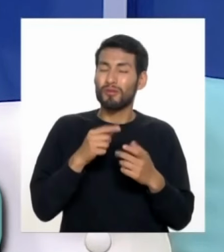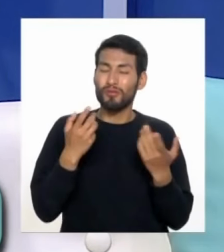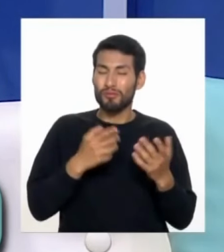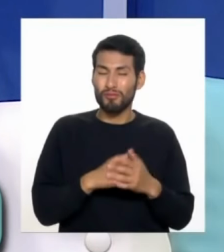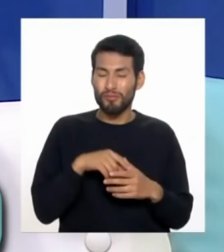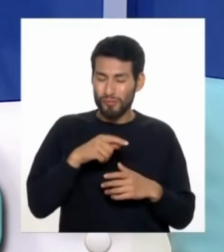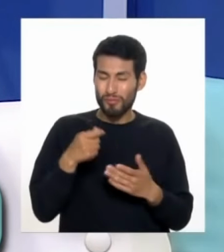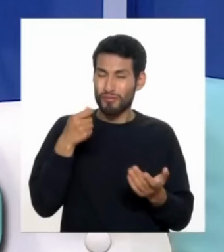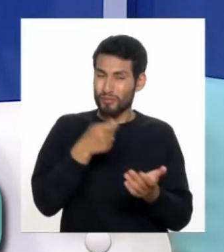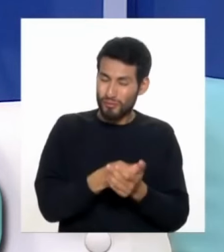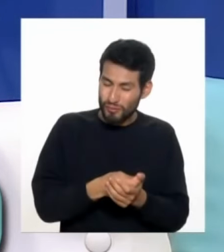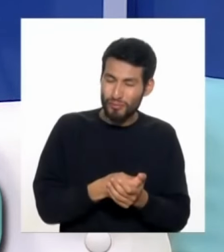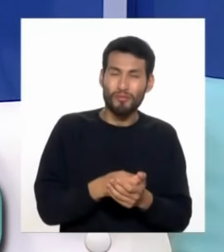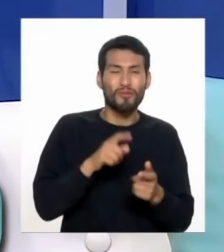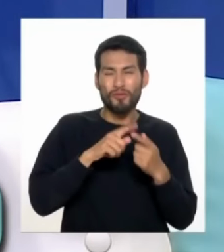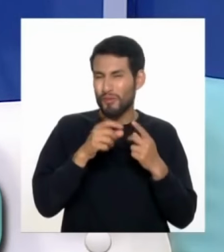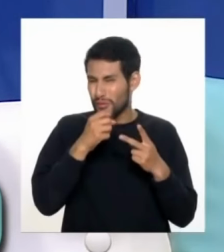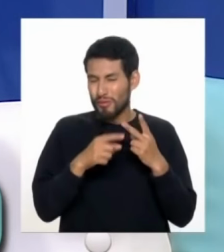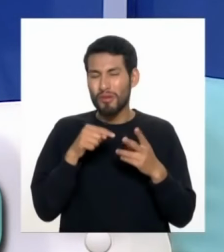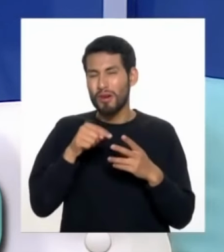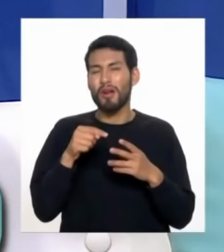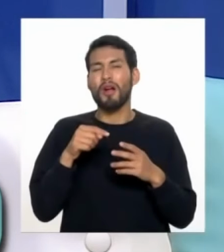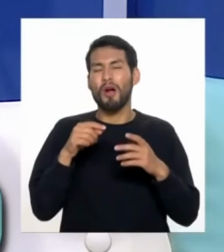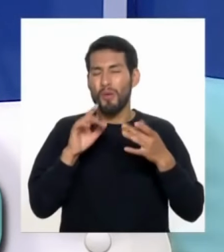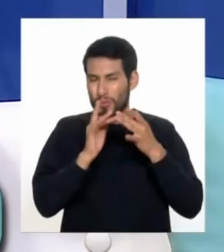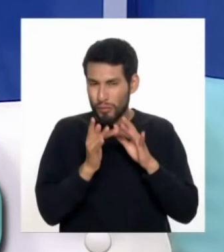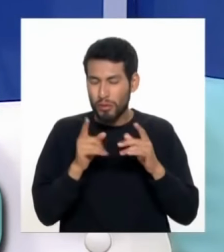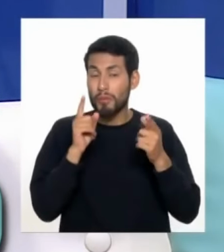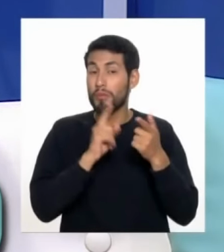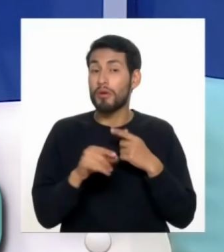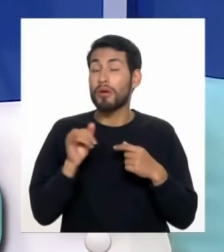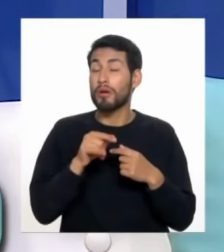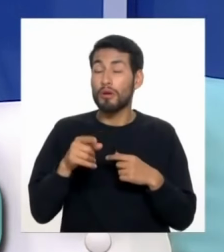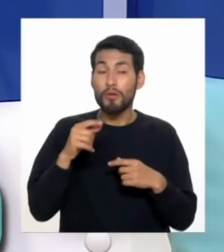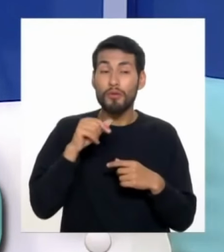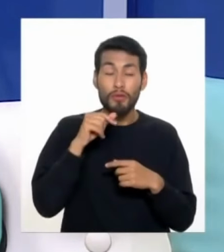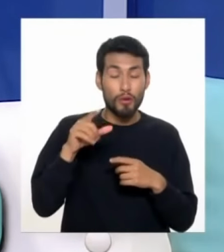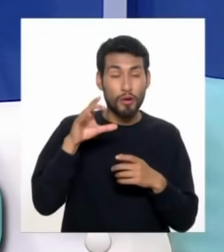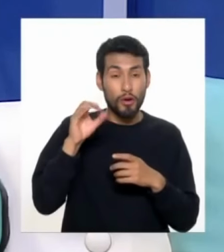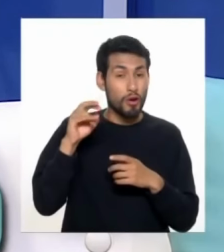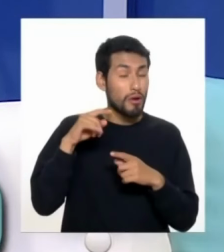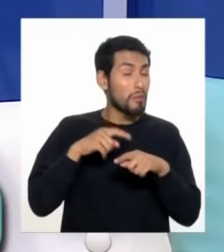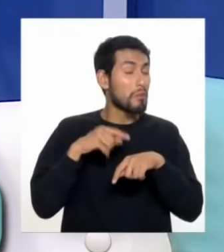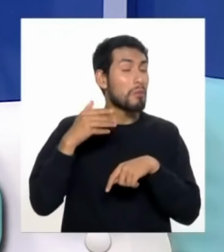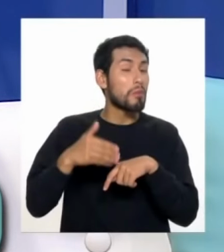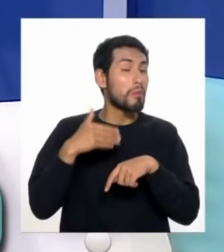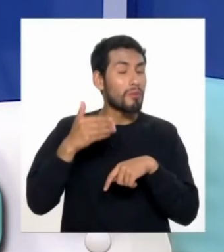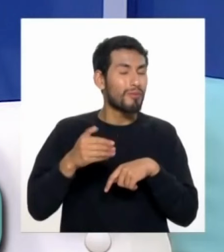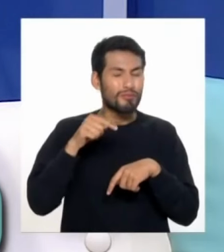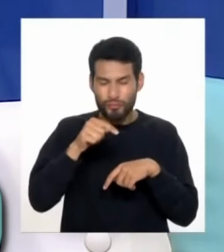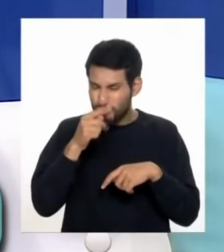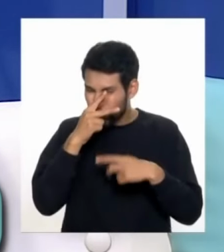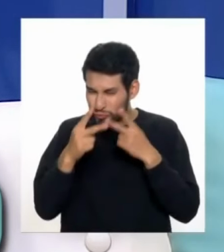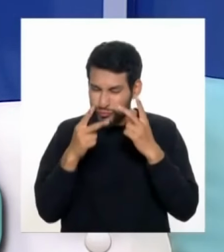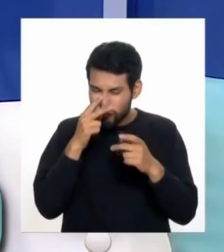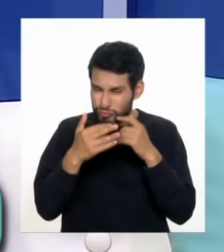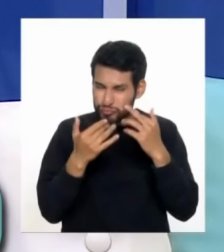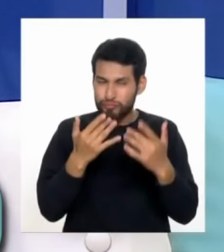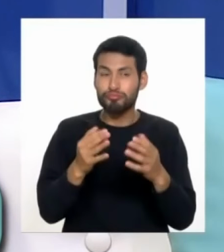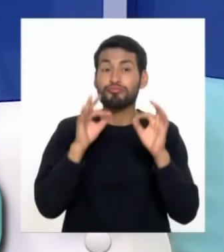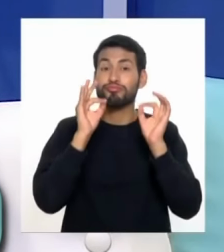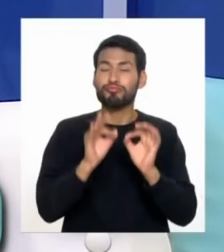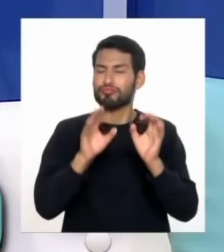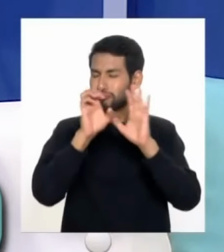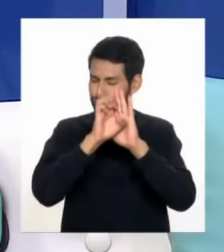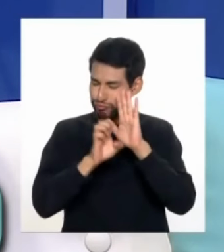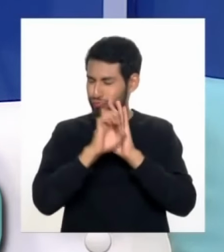tanto la inversión y el costo operativo como también, digamos, la oferta competitiva. Entonces, en el tiempo se va dando ese juego para, claro, llegar a estándares,